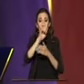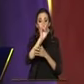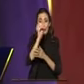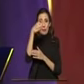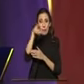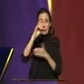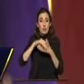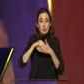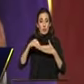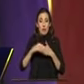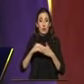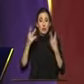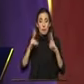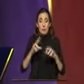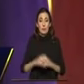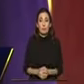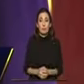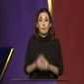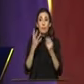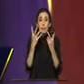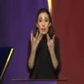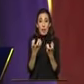de dólares.